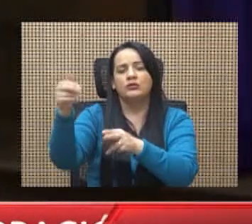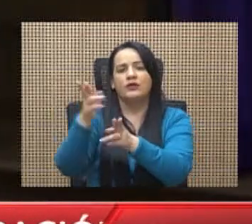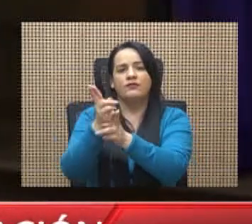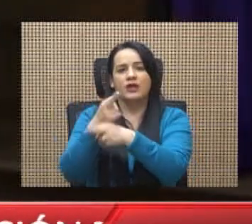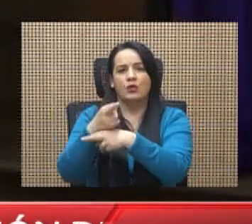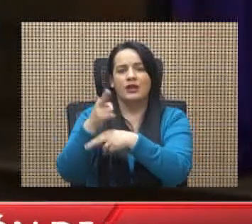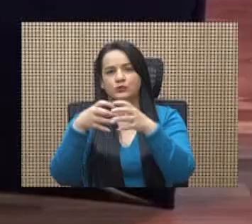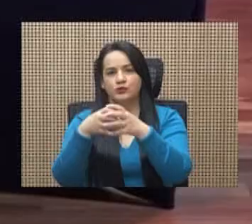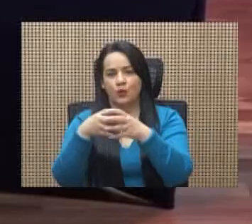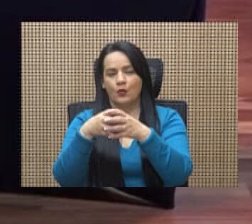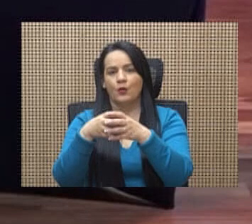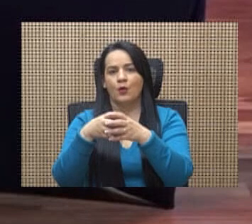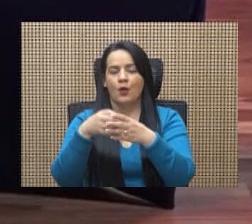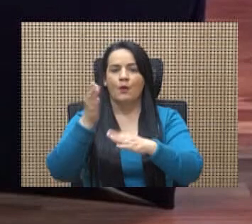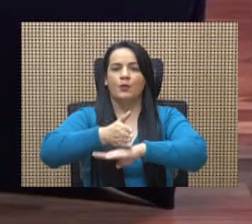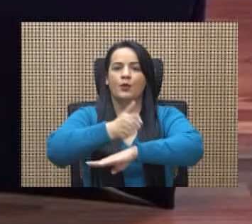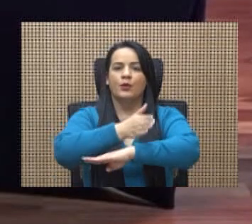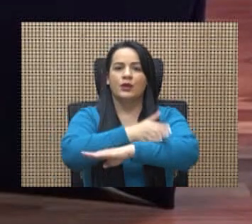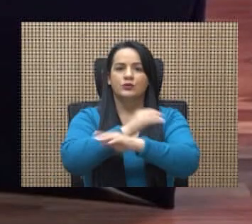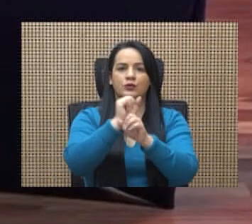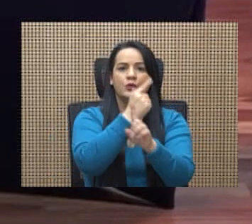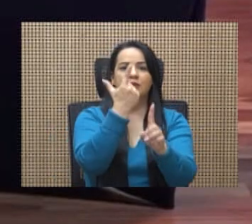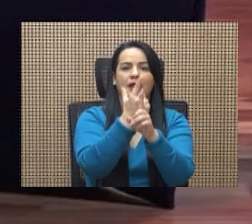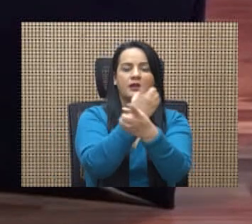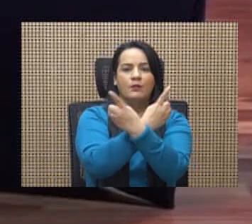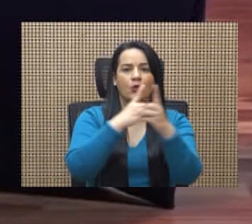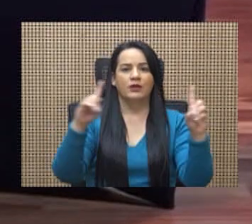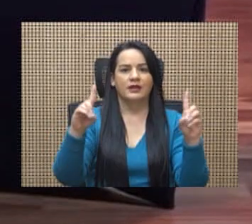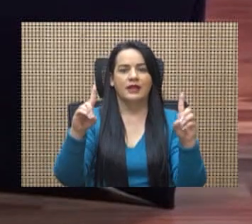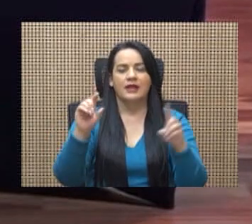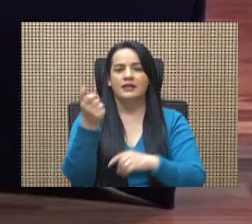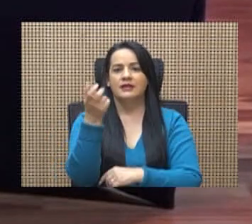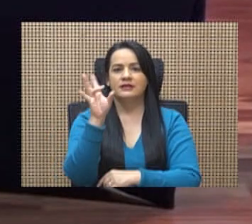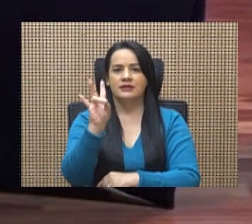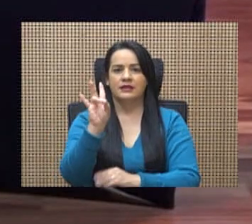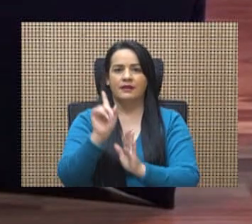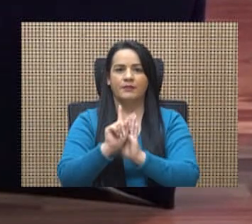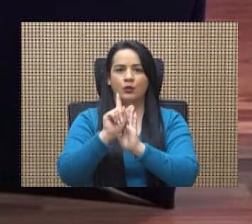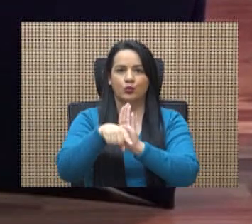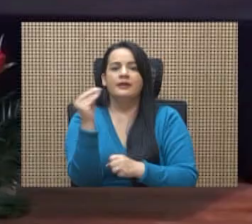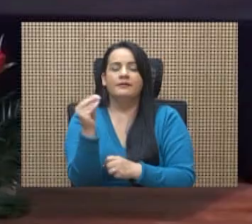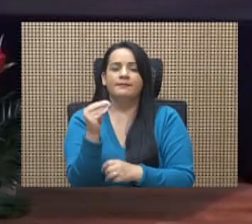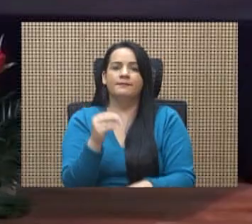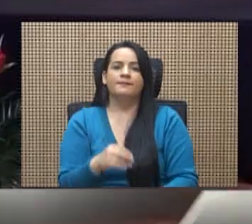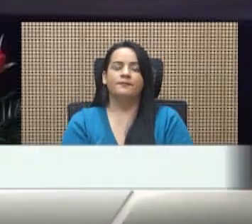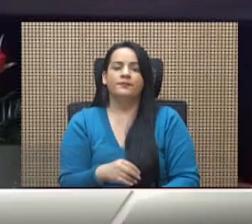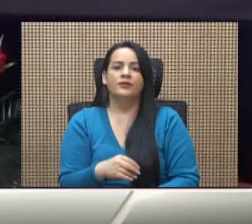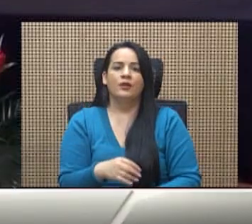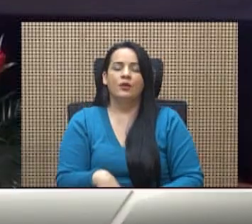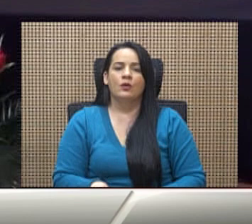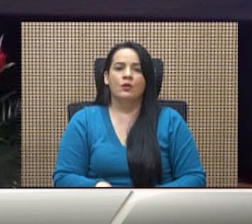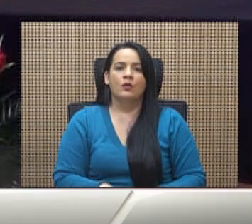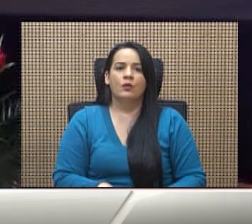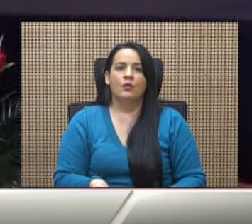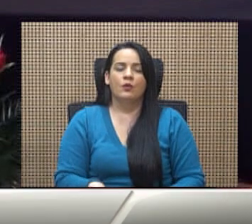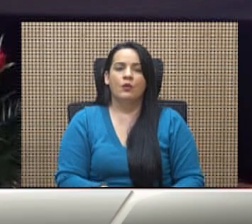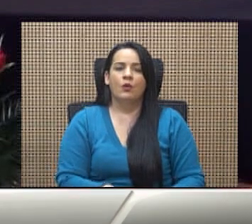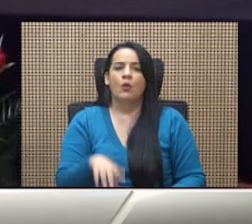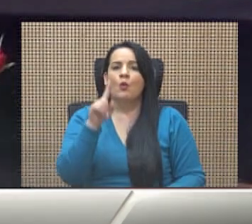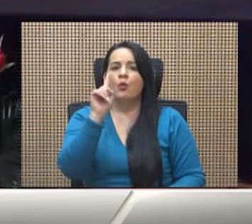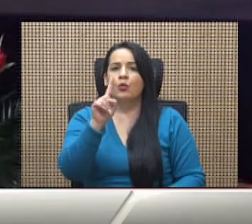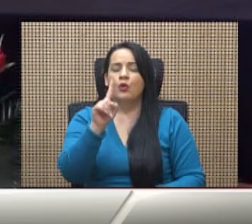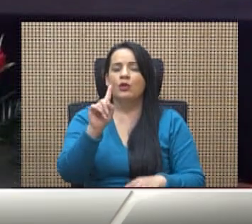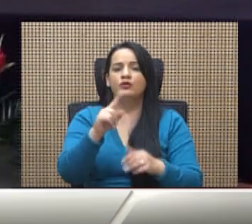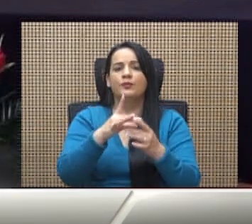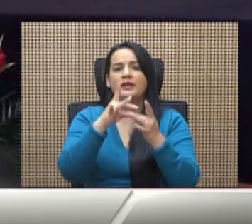provincia de limón acuña se comprometió a trabajar por la provincia uno de los principales problemas